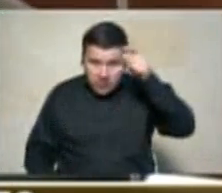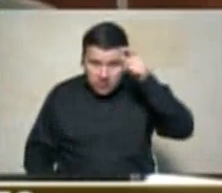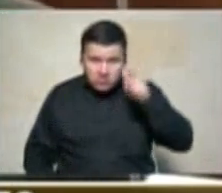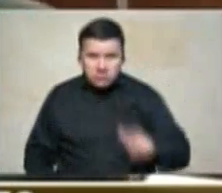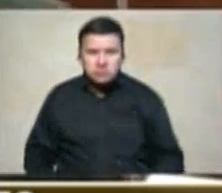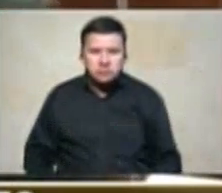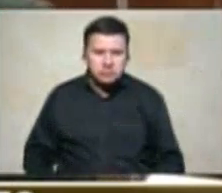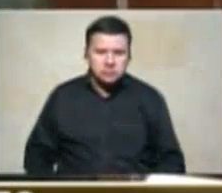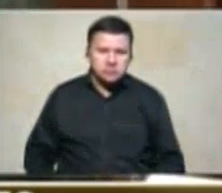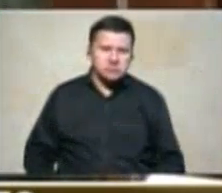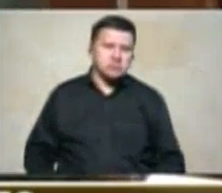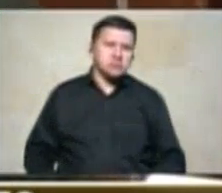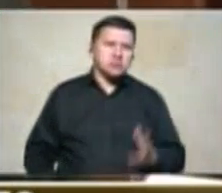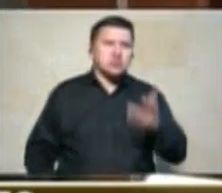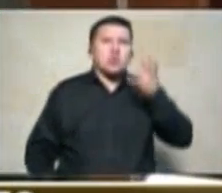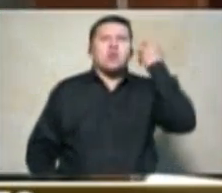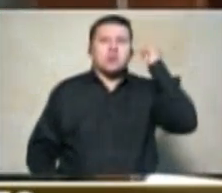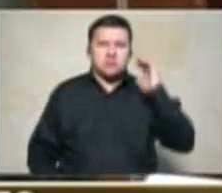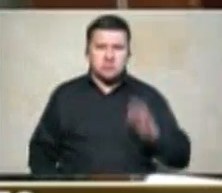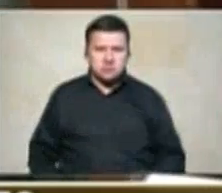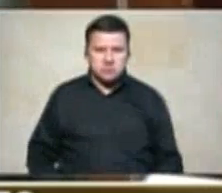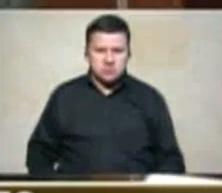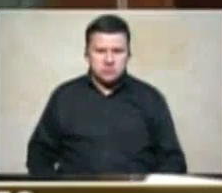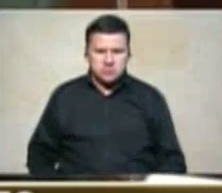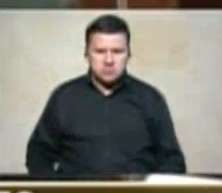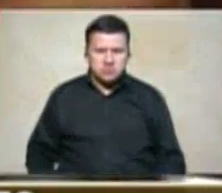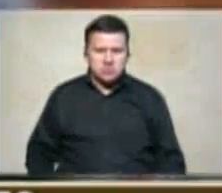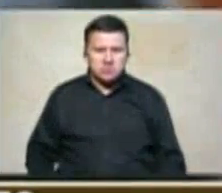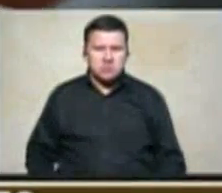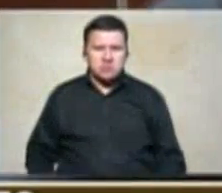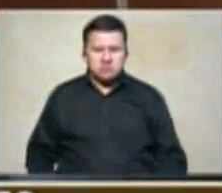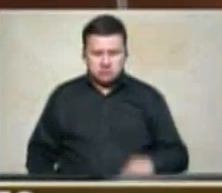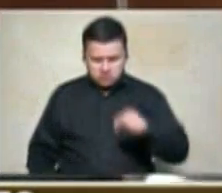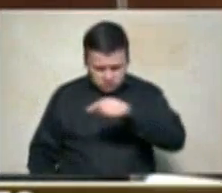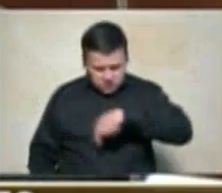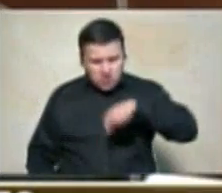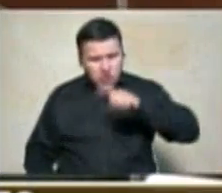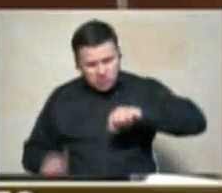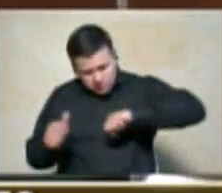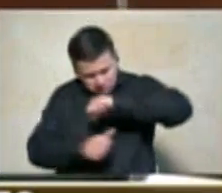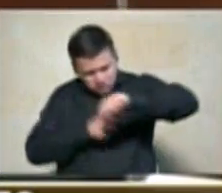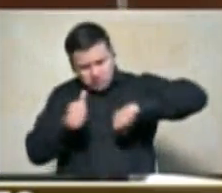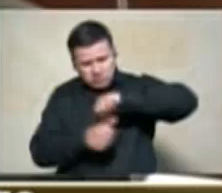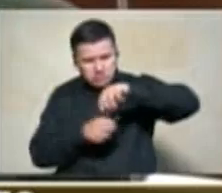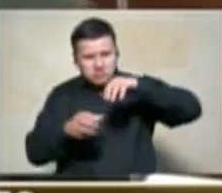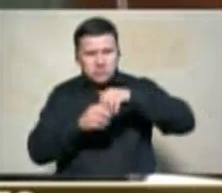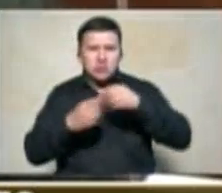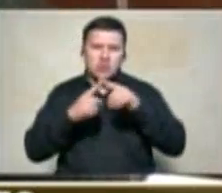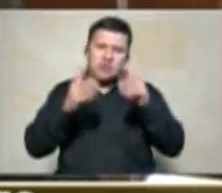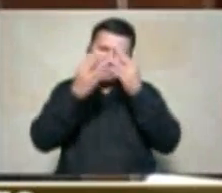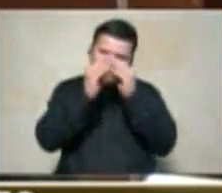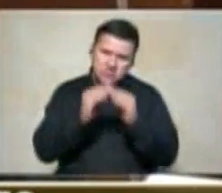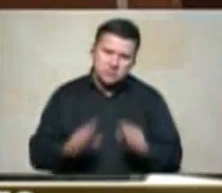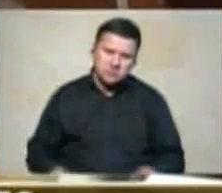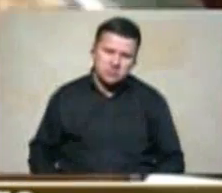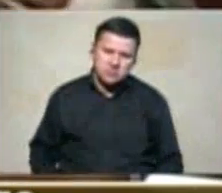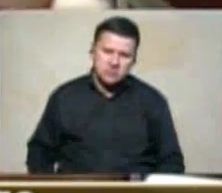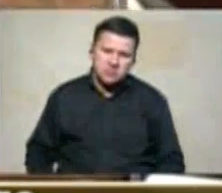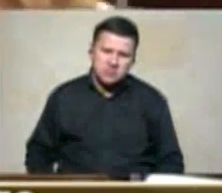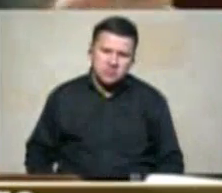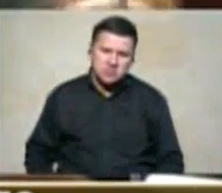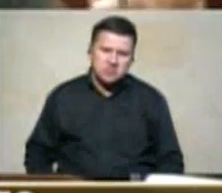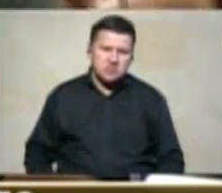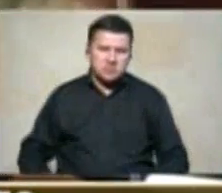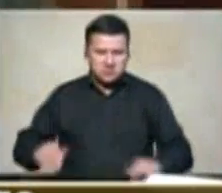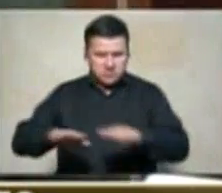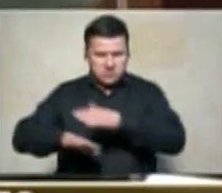que producir de otra manera. Así que la restitución de tierras no es solamente por el fenómeno de la violencia,